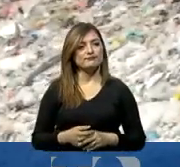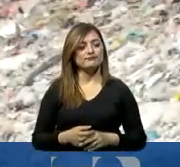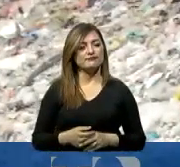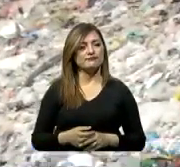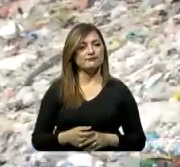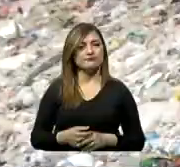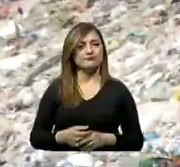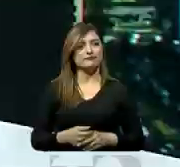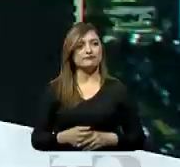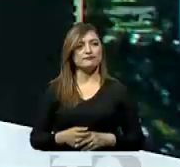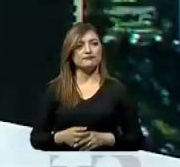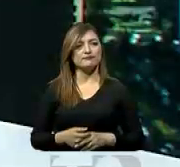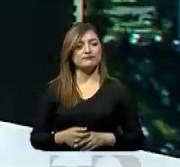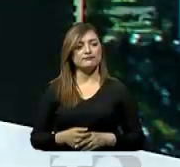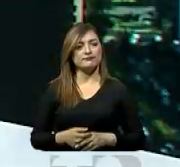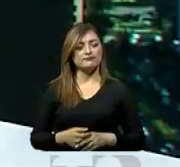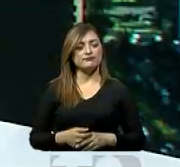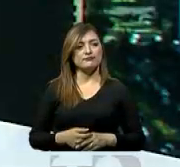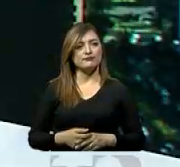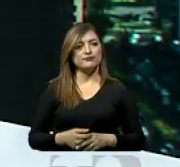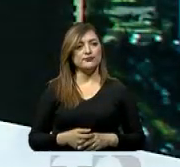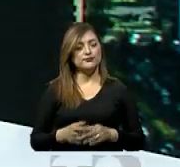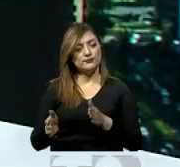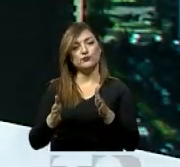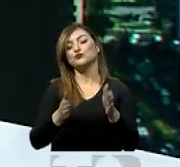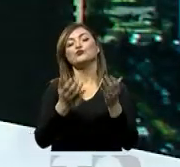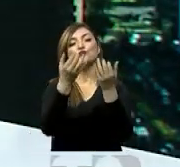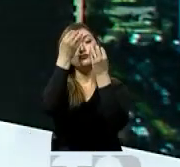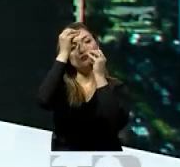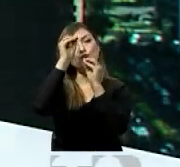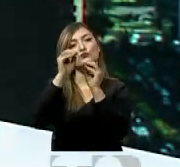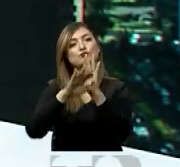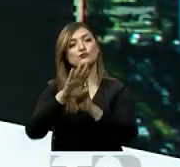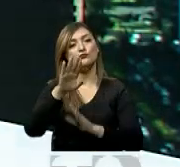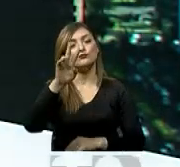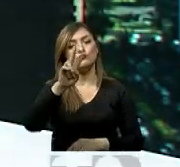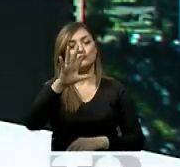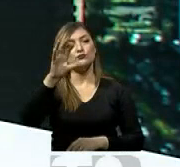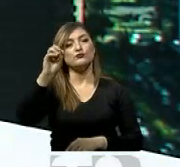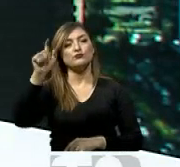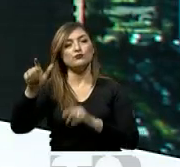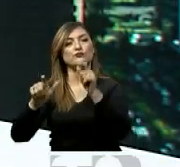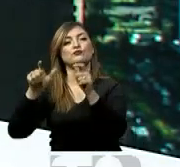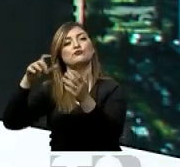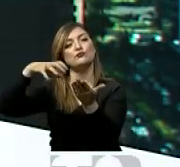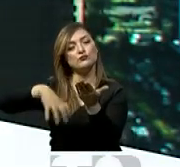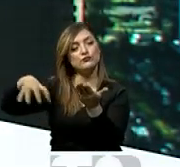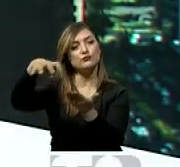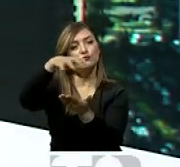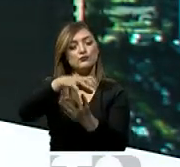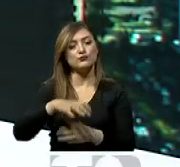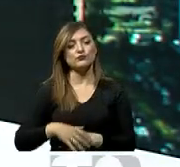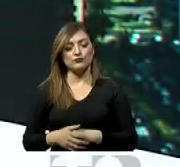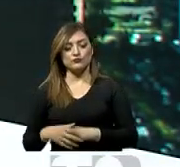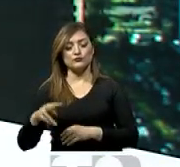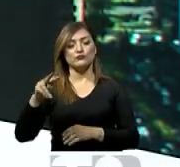Estefany Paz, 24 horas. Vamos a contarles ahora que más de medio millón de habitantes de parroquias del nororiente de